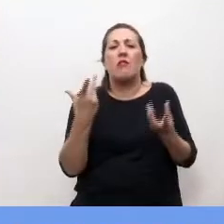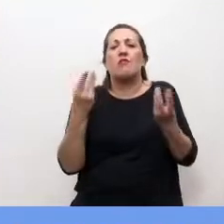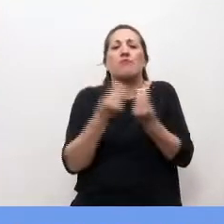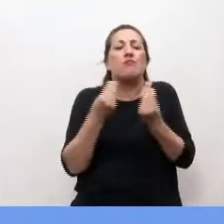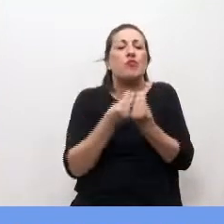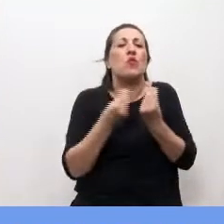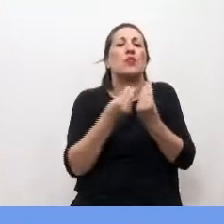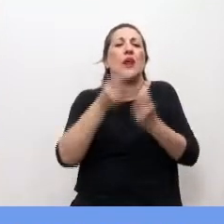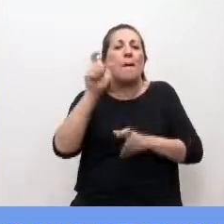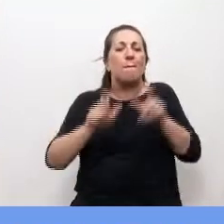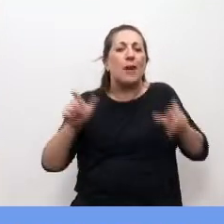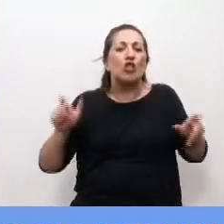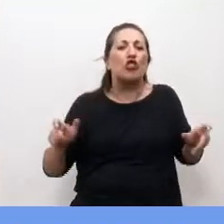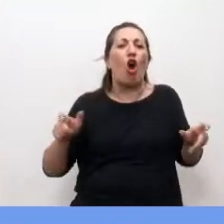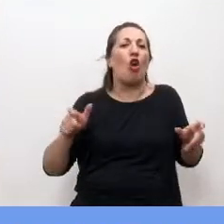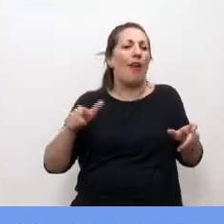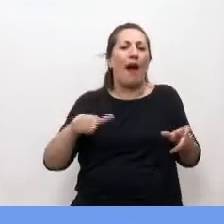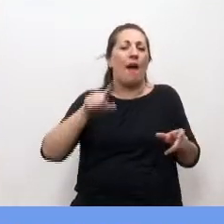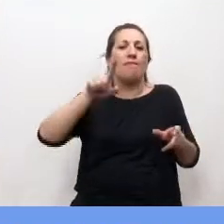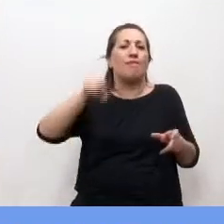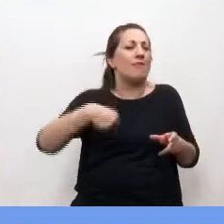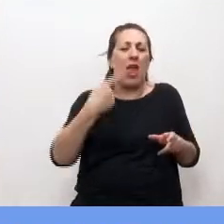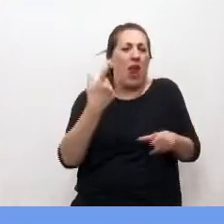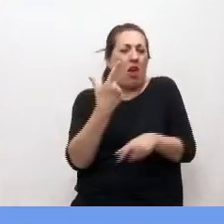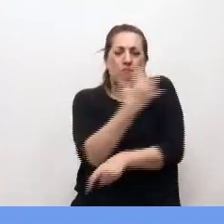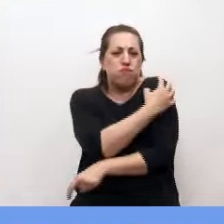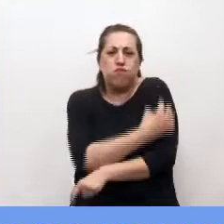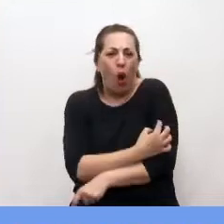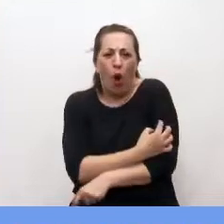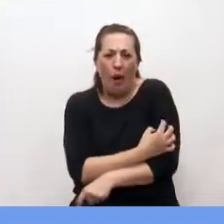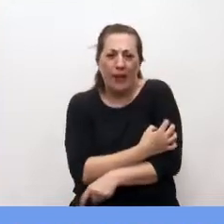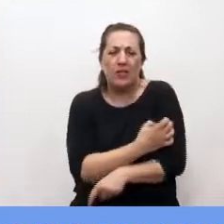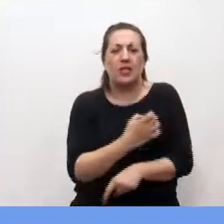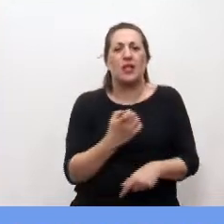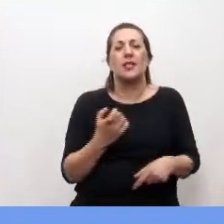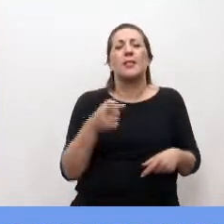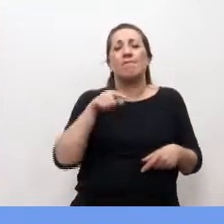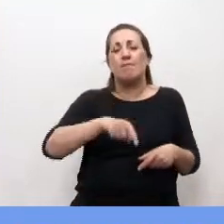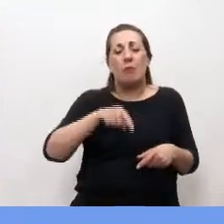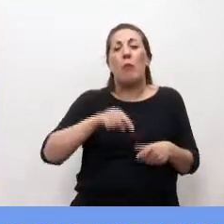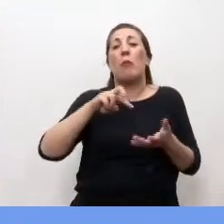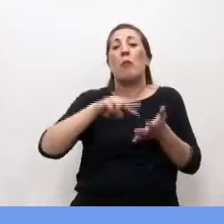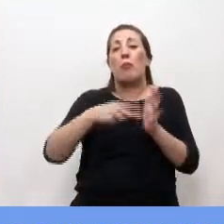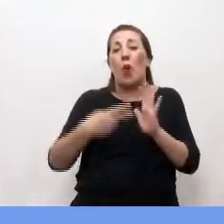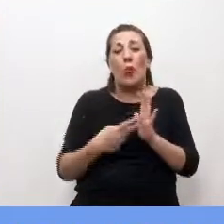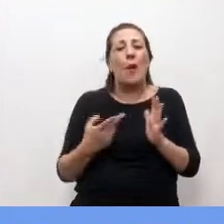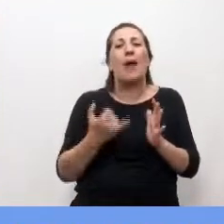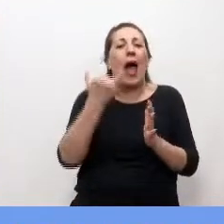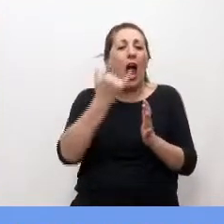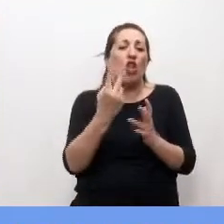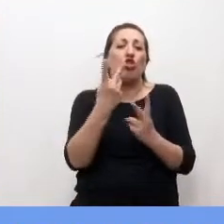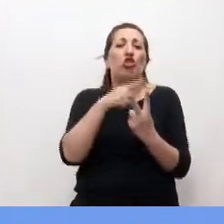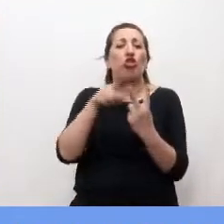asientos de miles argentinos bajo la línea de pobreza y está claro que frente a un problema hay dos opciones